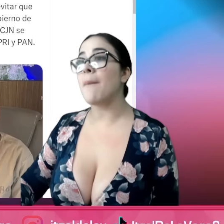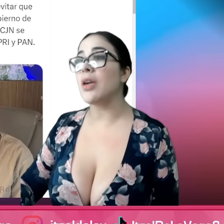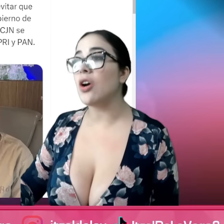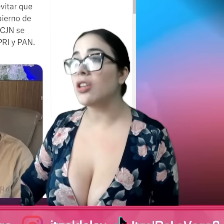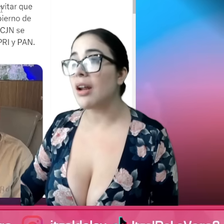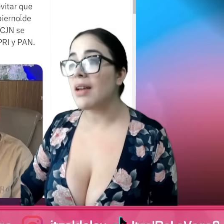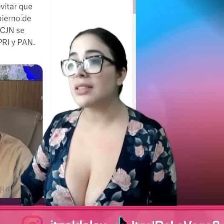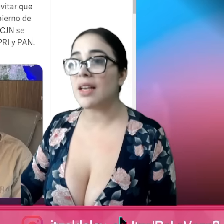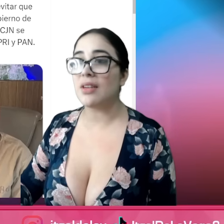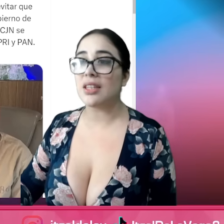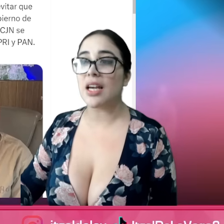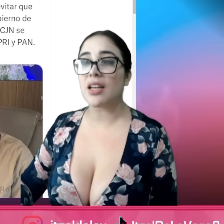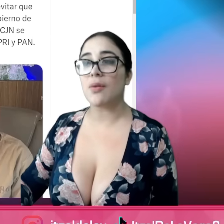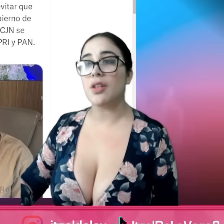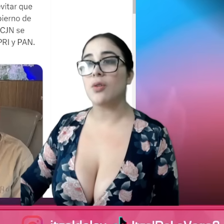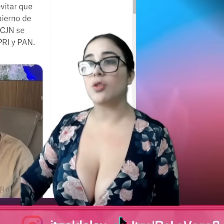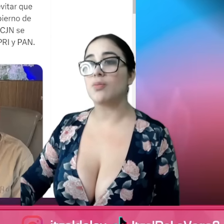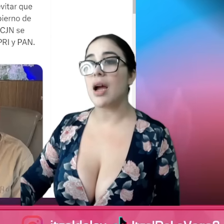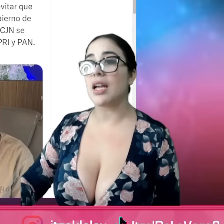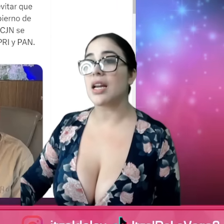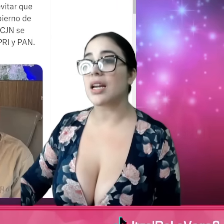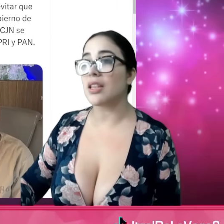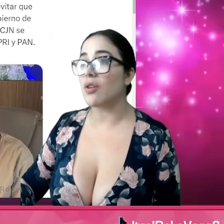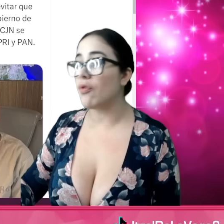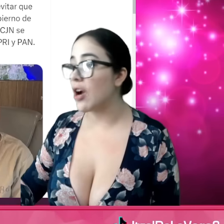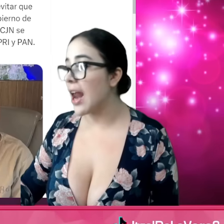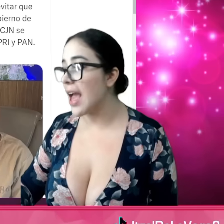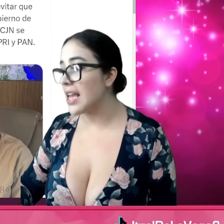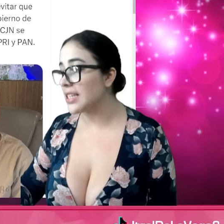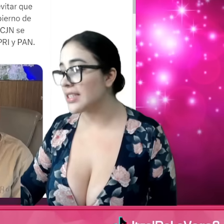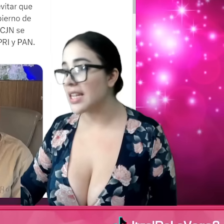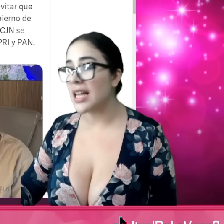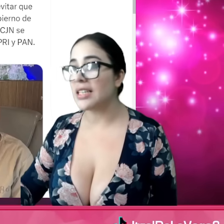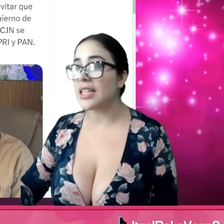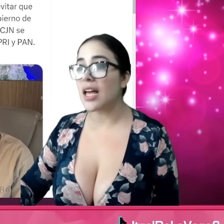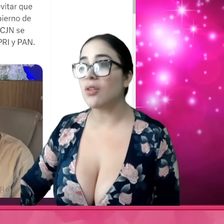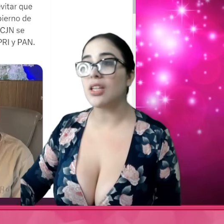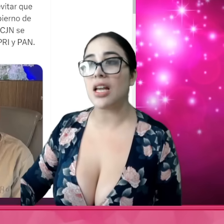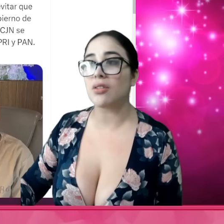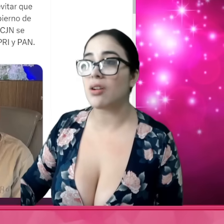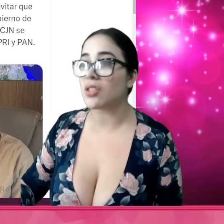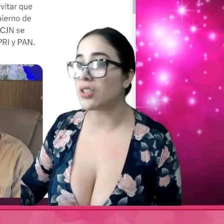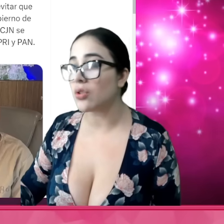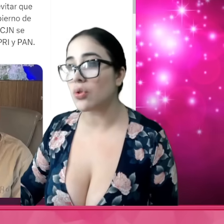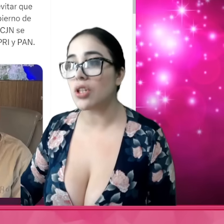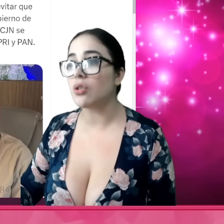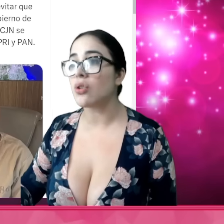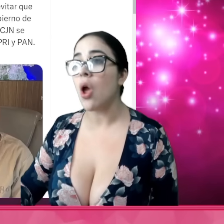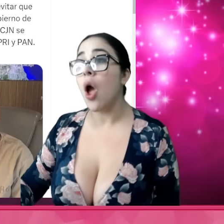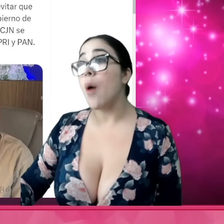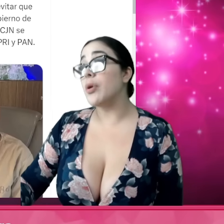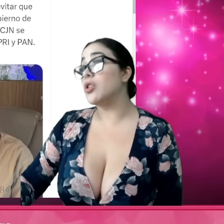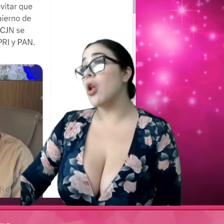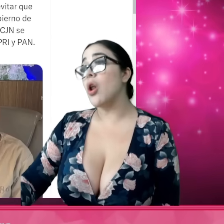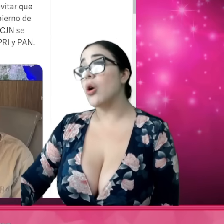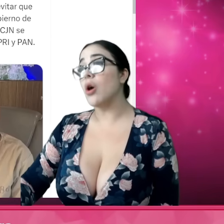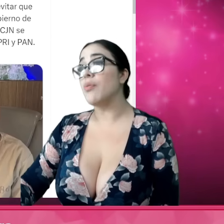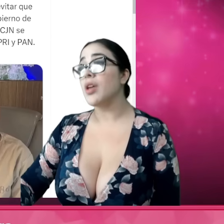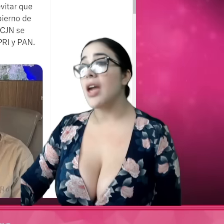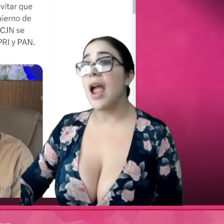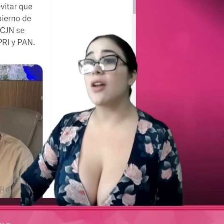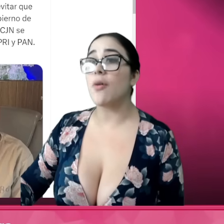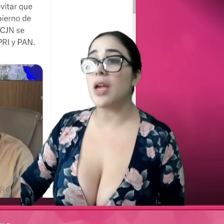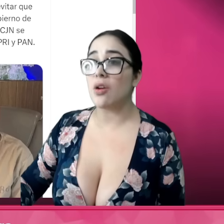una y otra vez evitar que Ovidio Guzmán, el ratón, fuera extraditado directo a los Estados Unidos, pues no lo